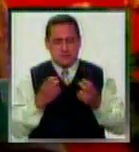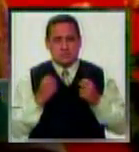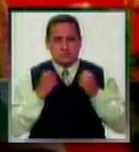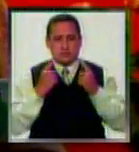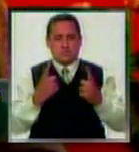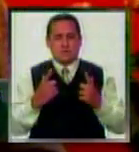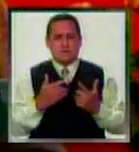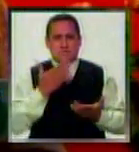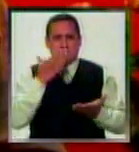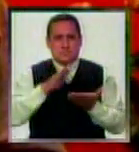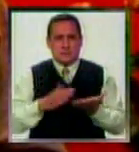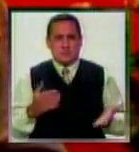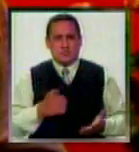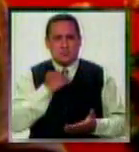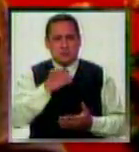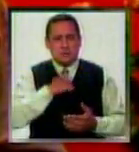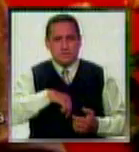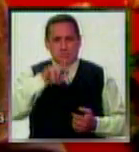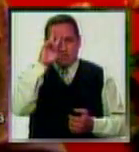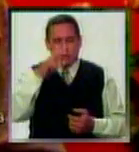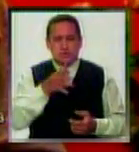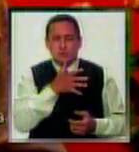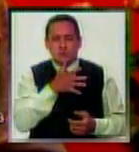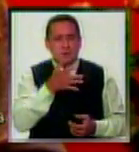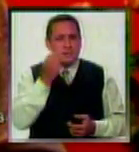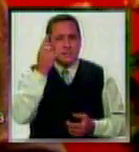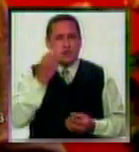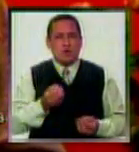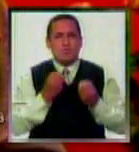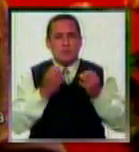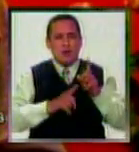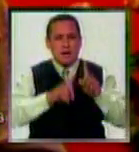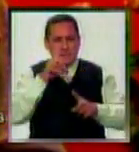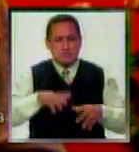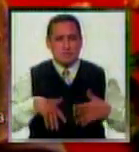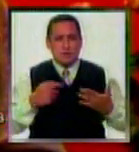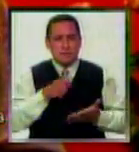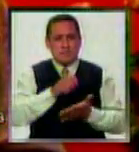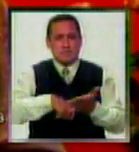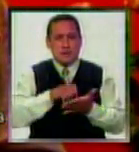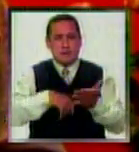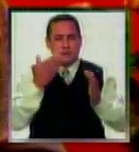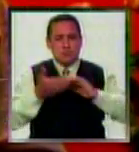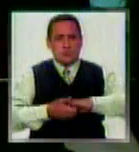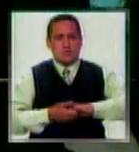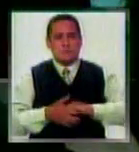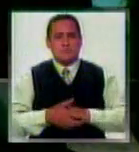increíblemente onerosas para el país y yo no entendía cómo alguien podía haber firmado ese contrato.